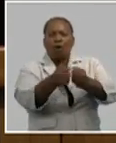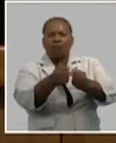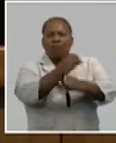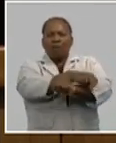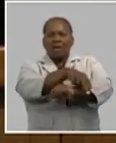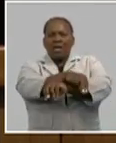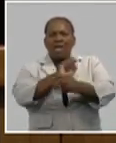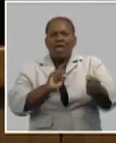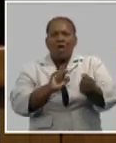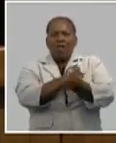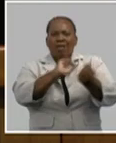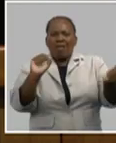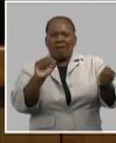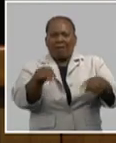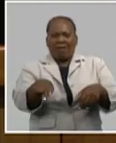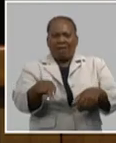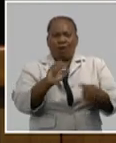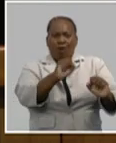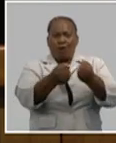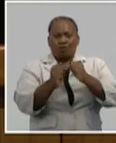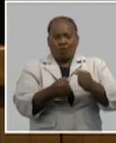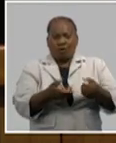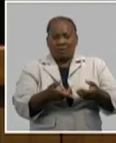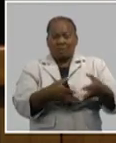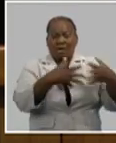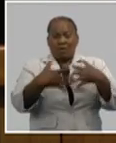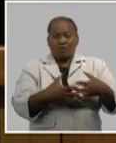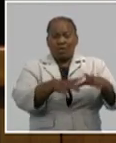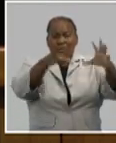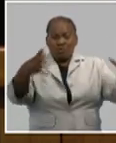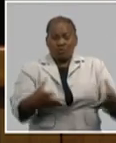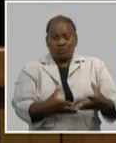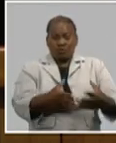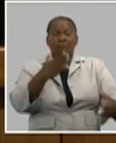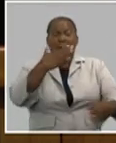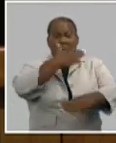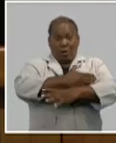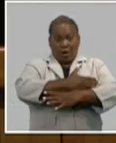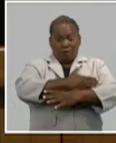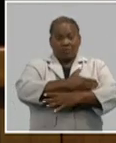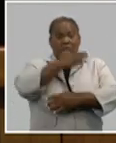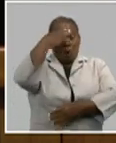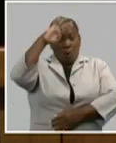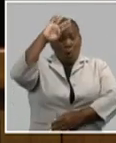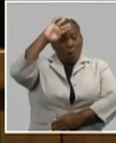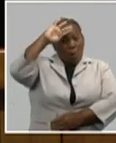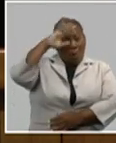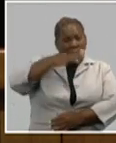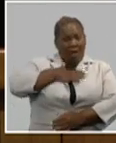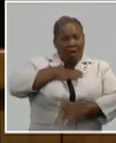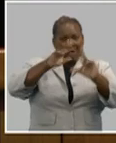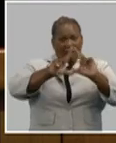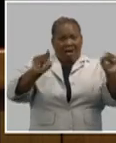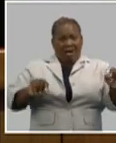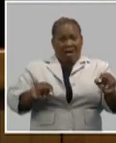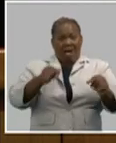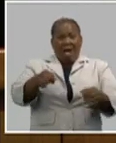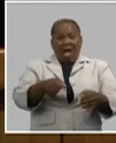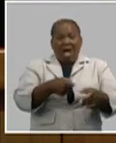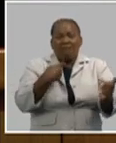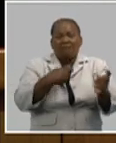neoliberal. Ese bloqueo que nuestro pueblo ha enfrentado durante más de 60